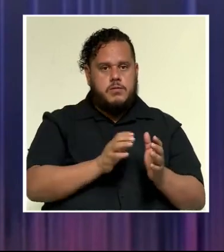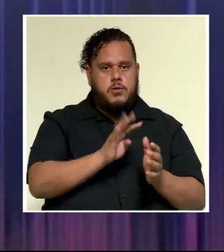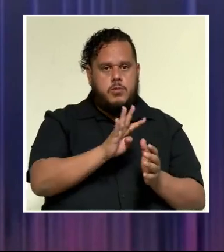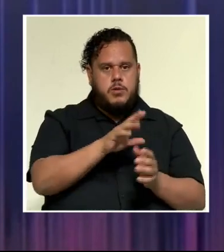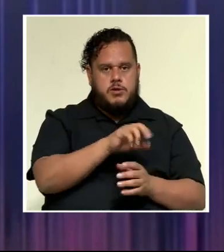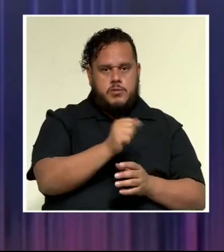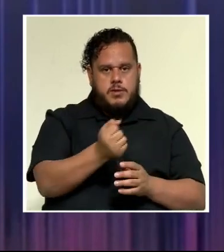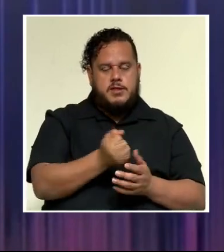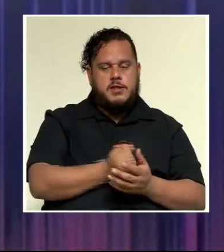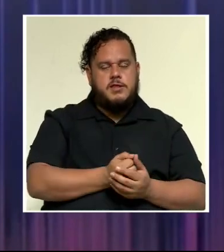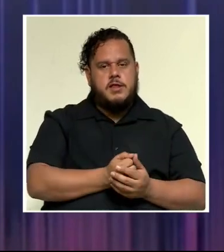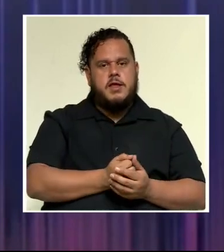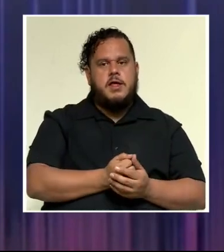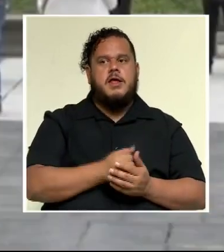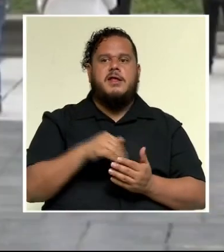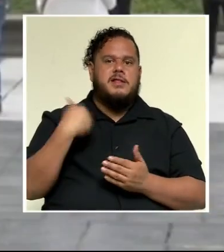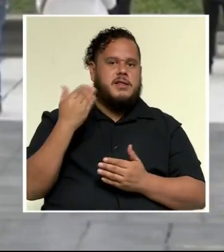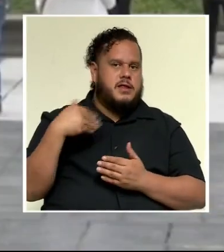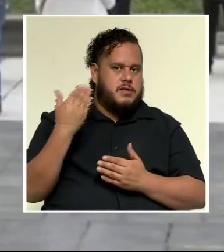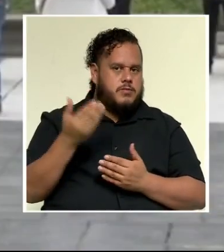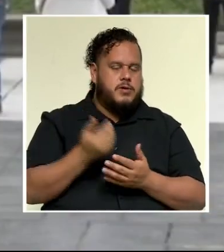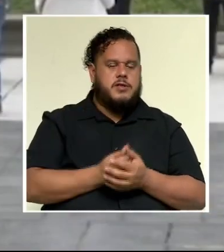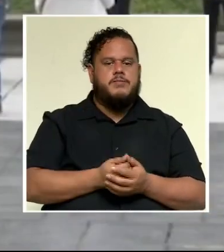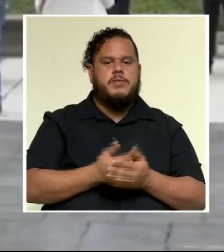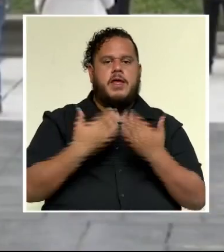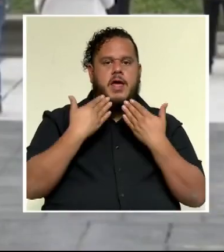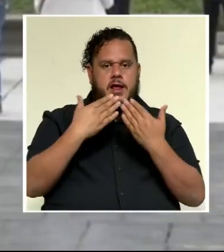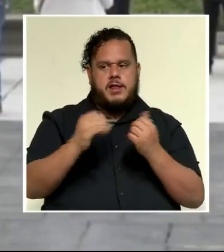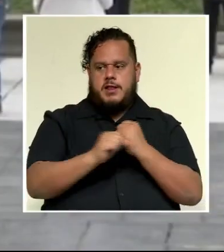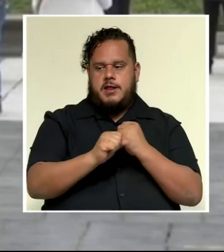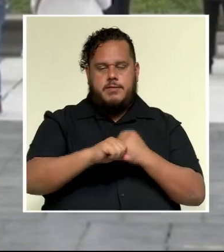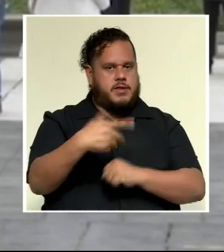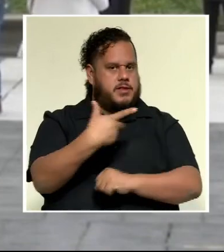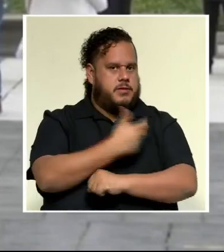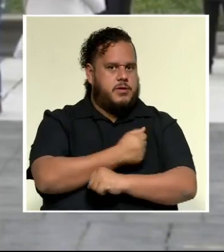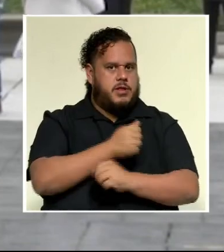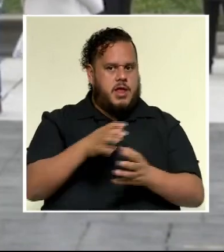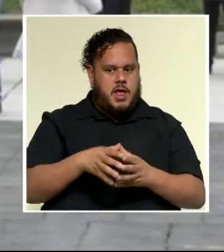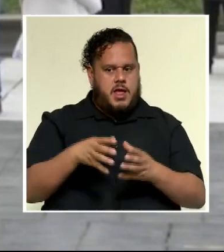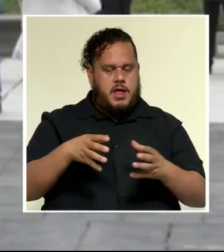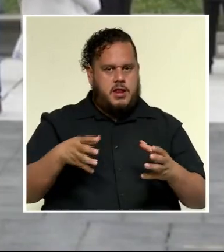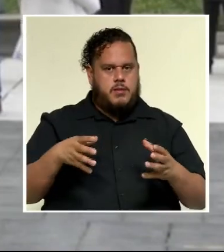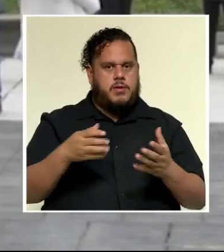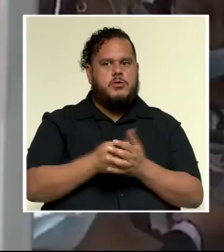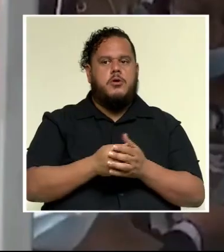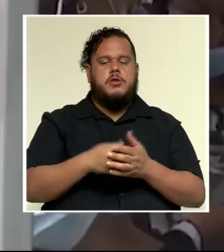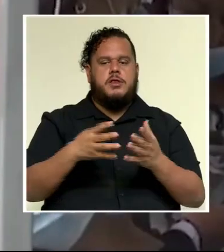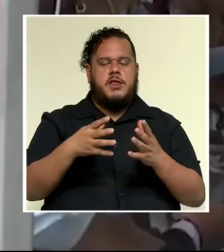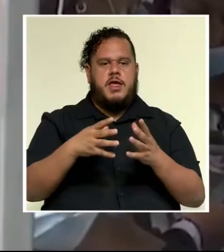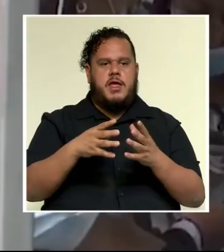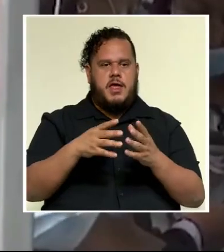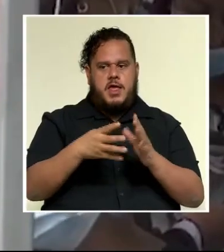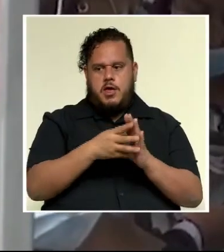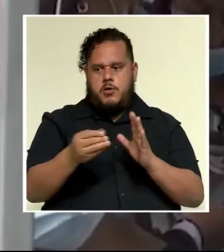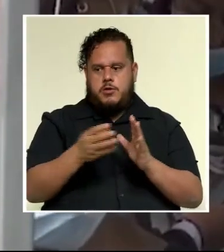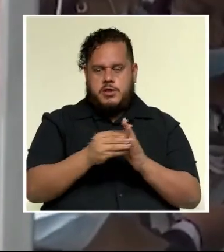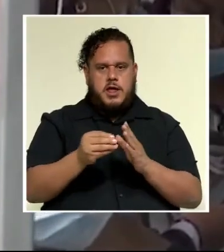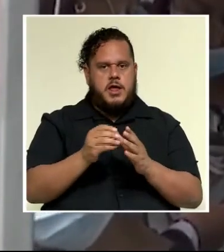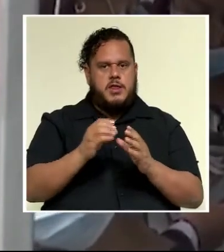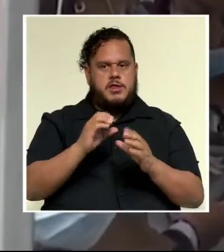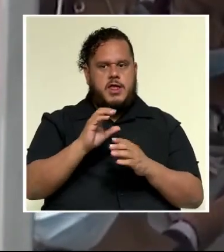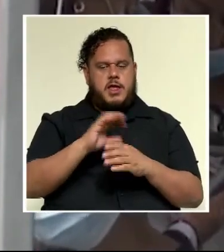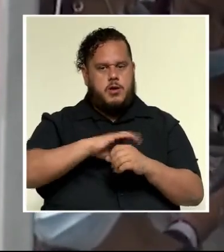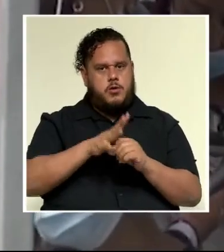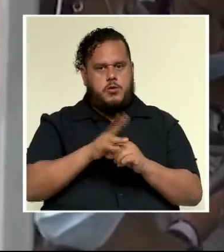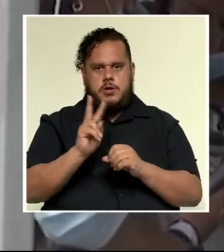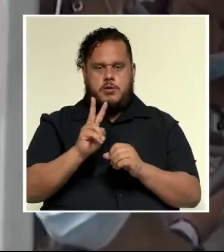4 meses después. Gracias a la campaña de vacunación, el aumento de casos de coronavirus después de los días festivos no se ha